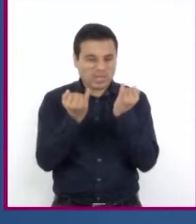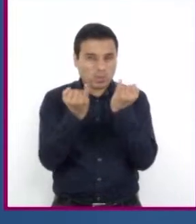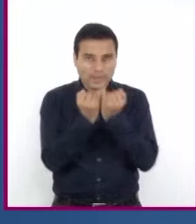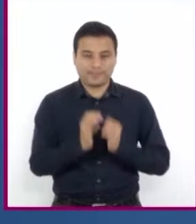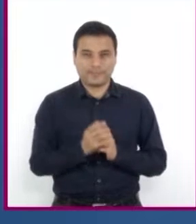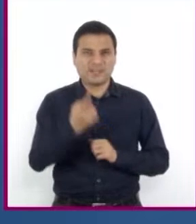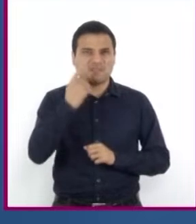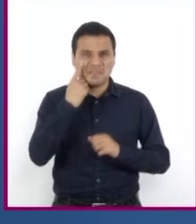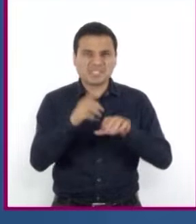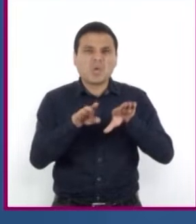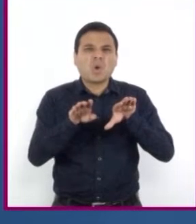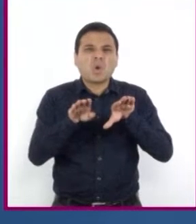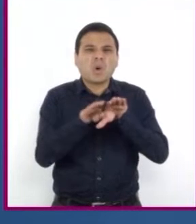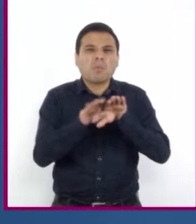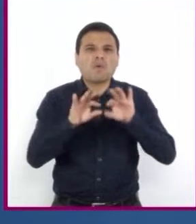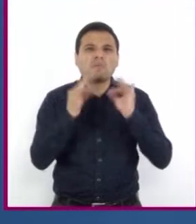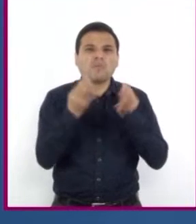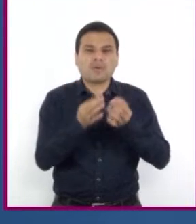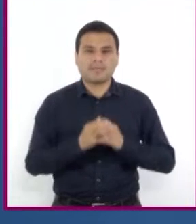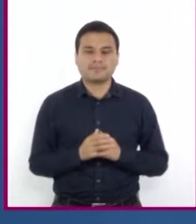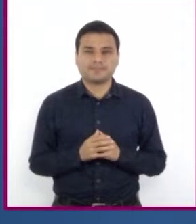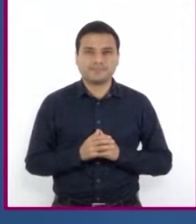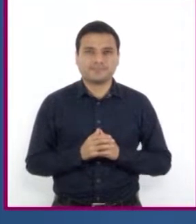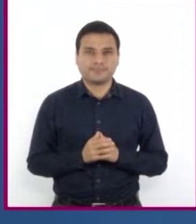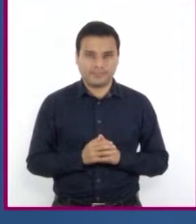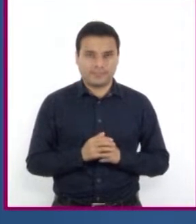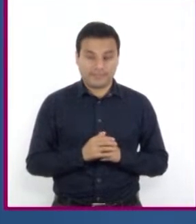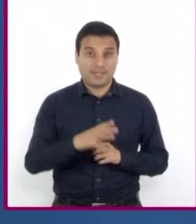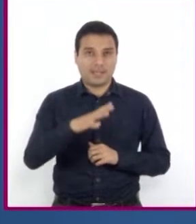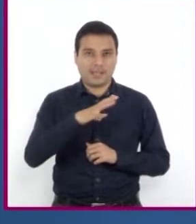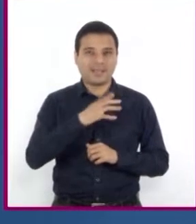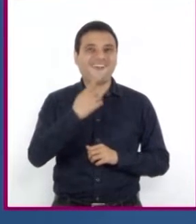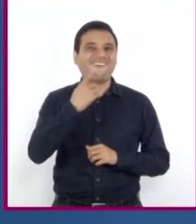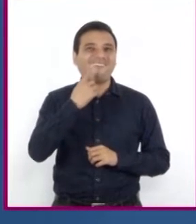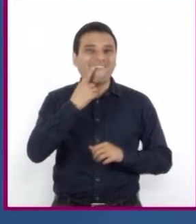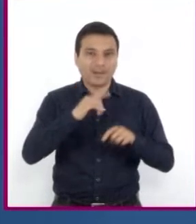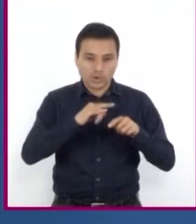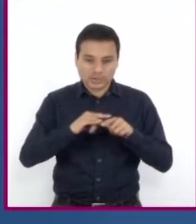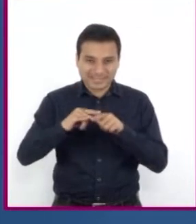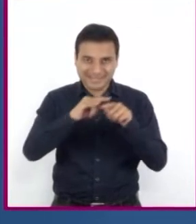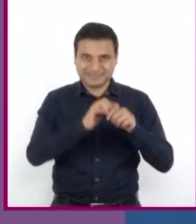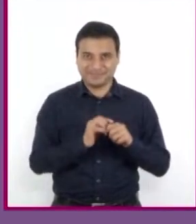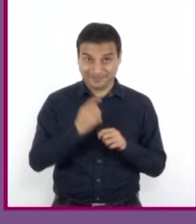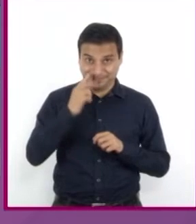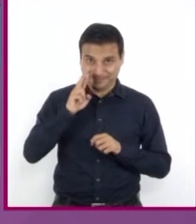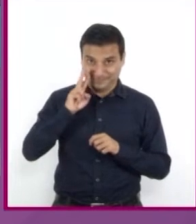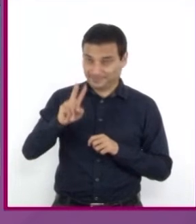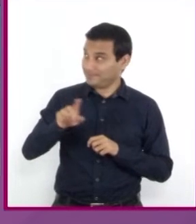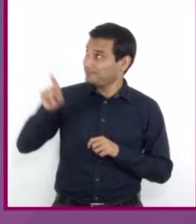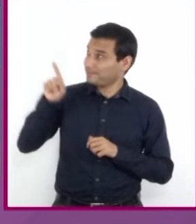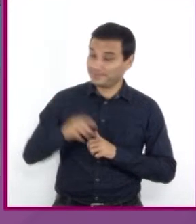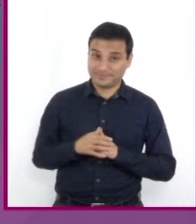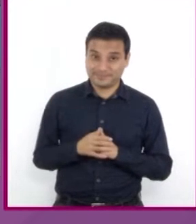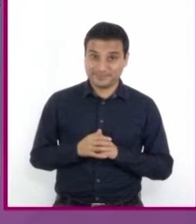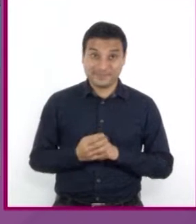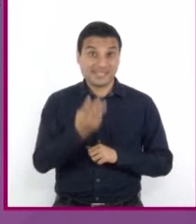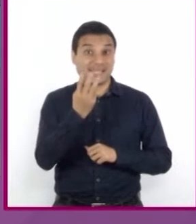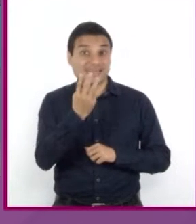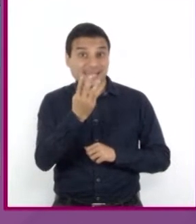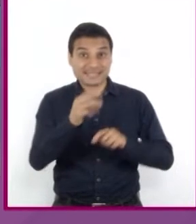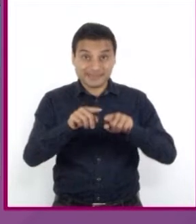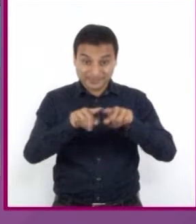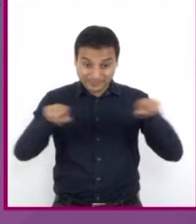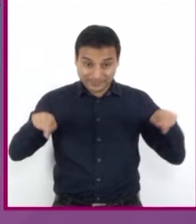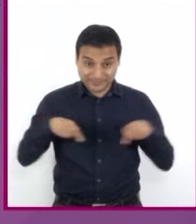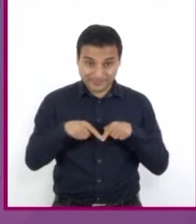tres estanques. Estará formado por losetas cuadradas como se muestra en la figura. Los tres estanques tienen